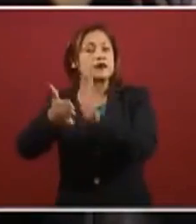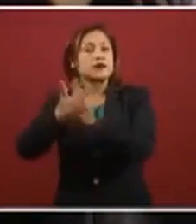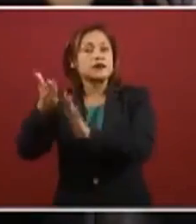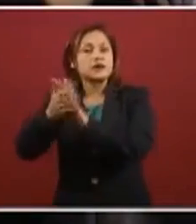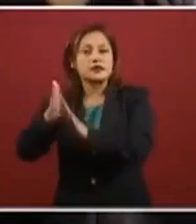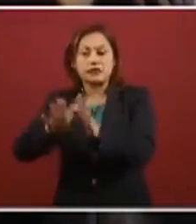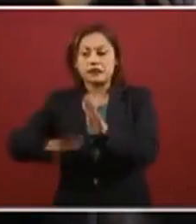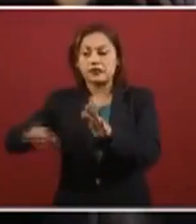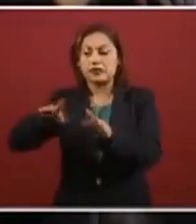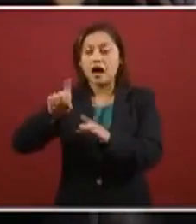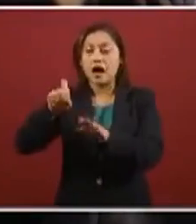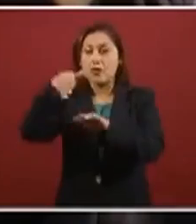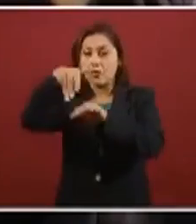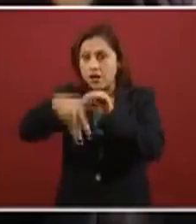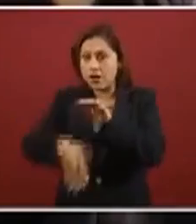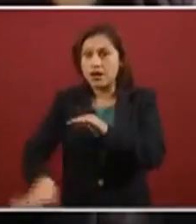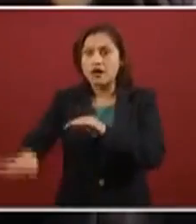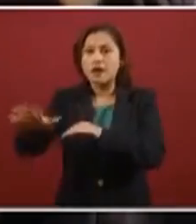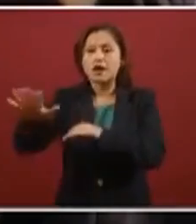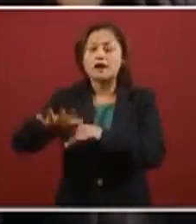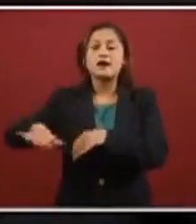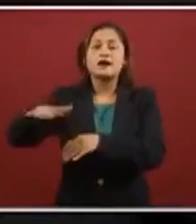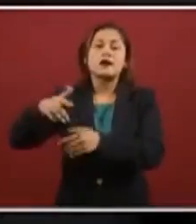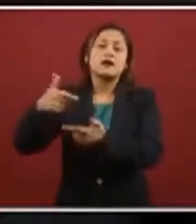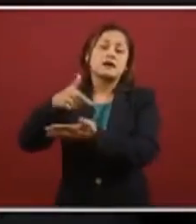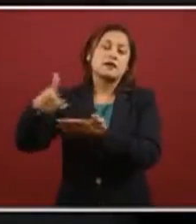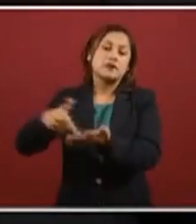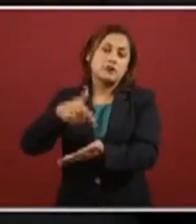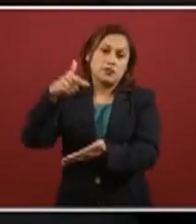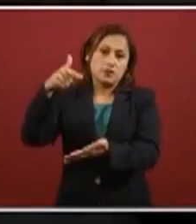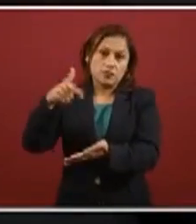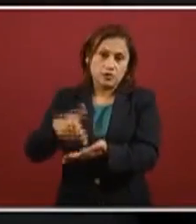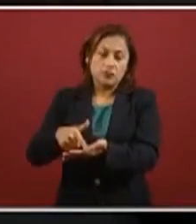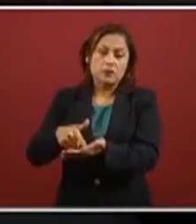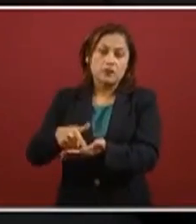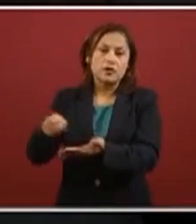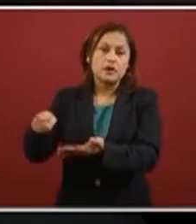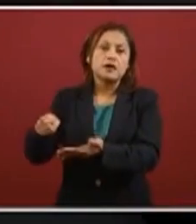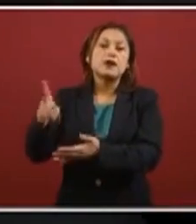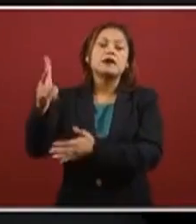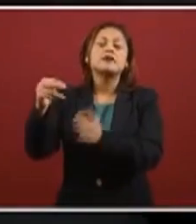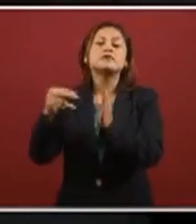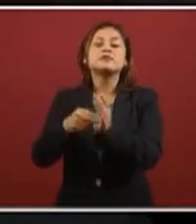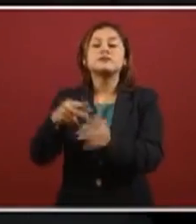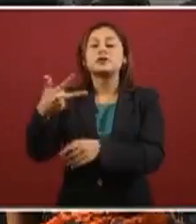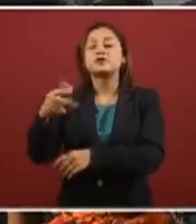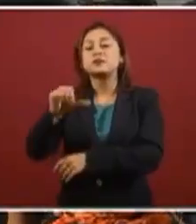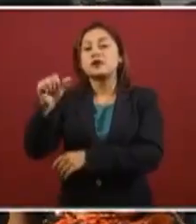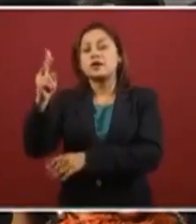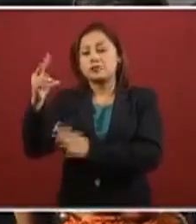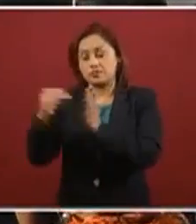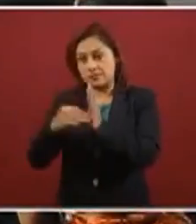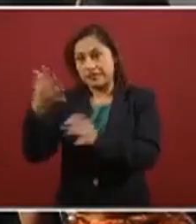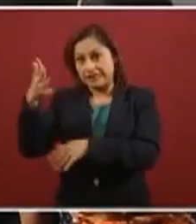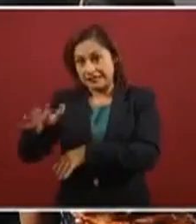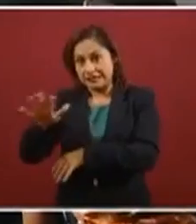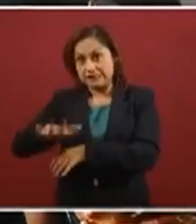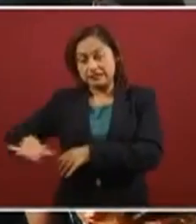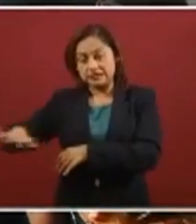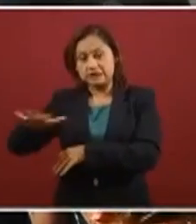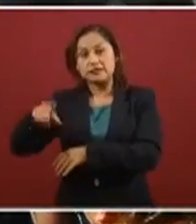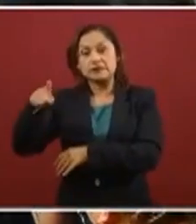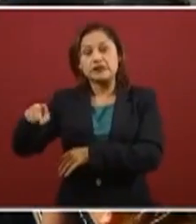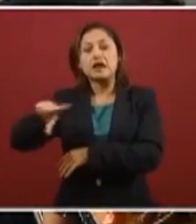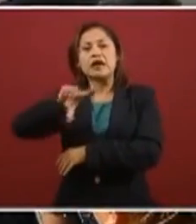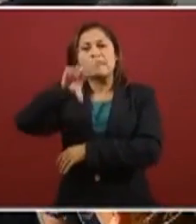Mújica en la Tierra Caliente. Esto fue entre 2008 y 2010. Ya durante el gobierno de Leonel